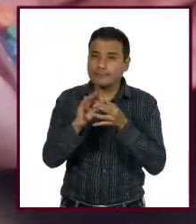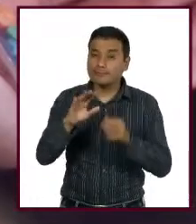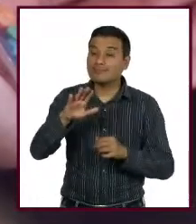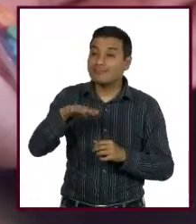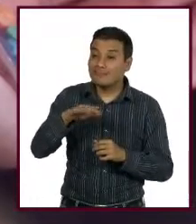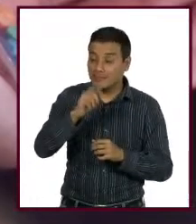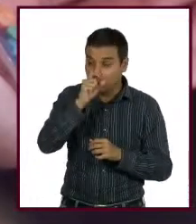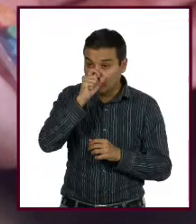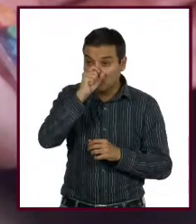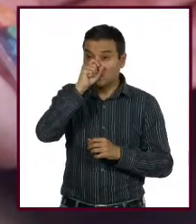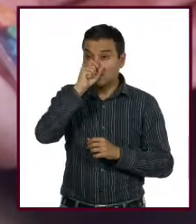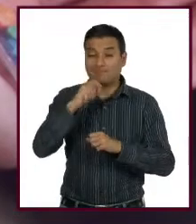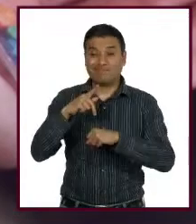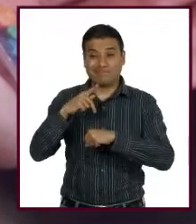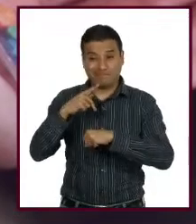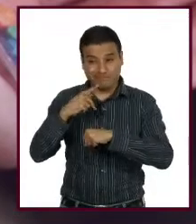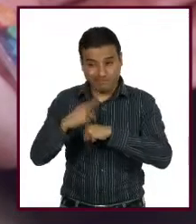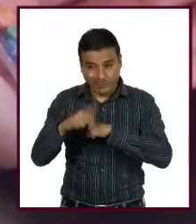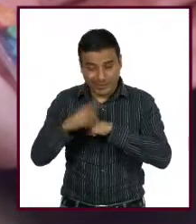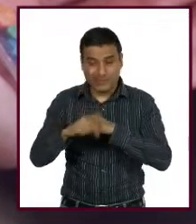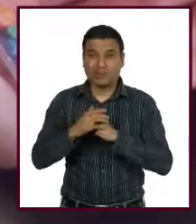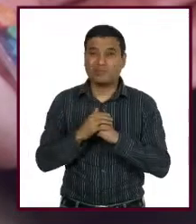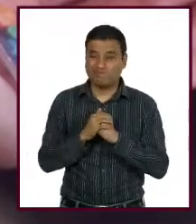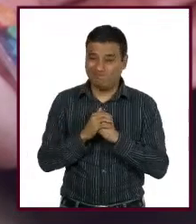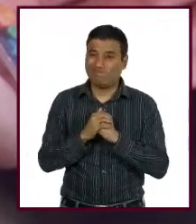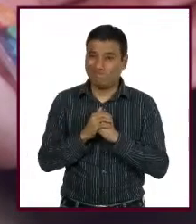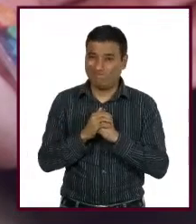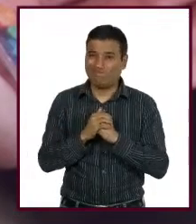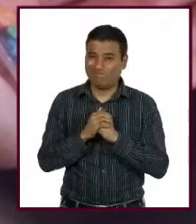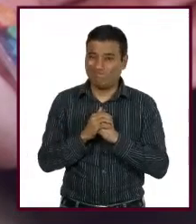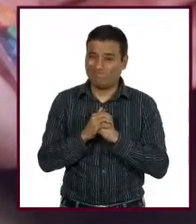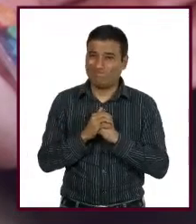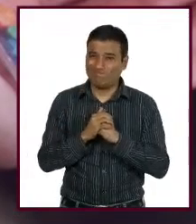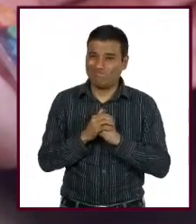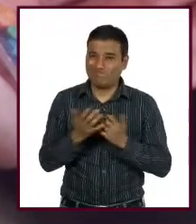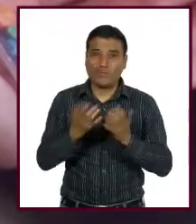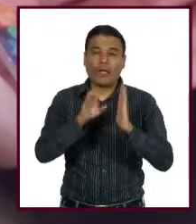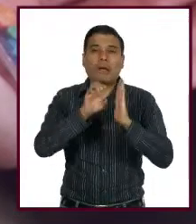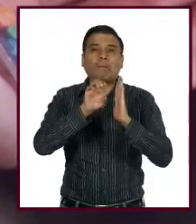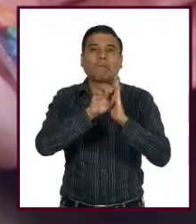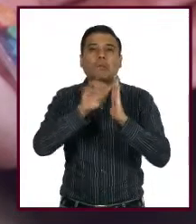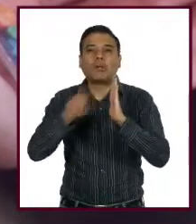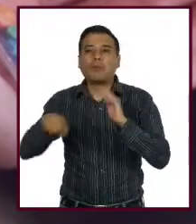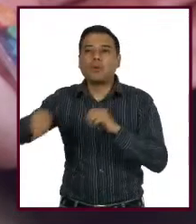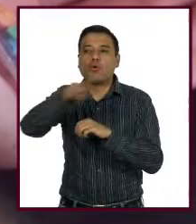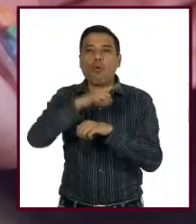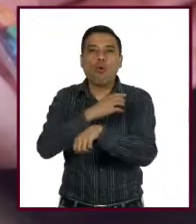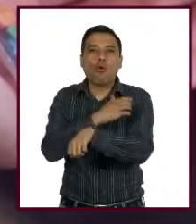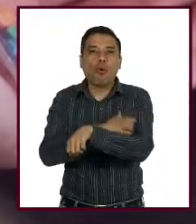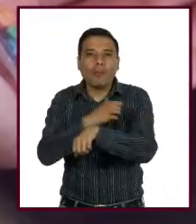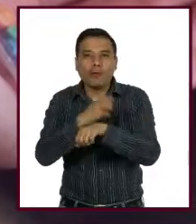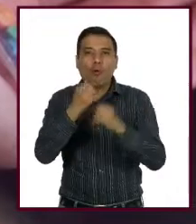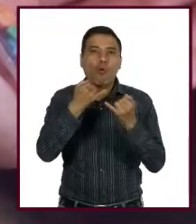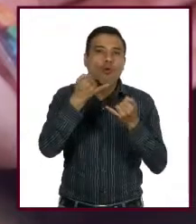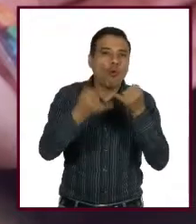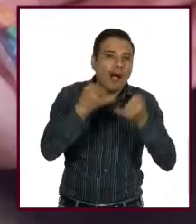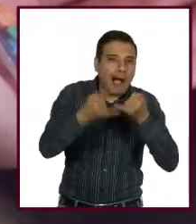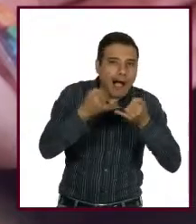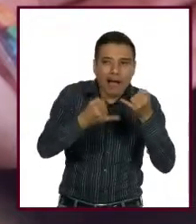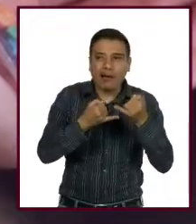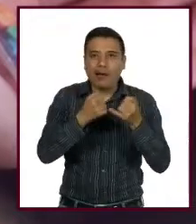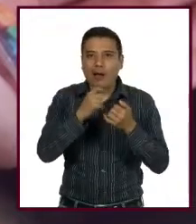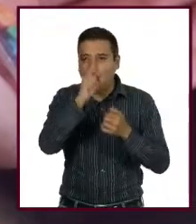usar inhalables como una especie de reto, ¿no? Reto entre compañeros, entre amigos. En la